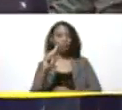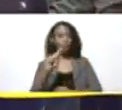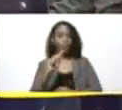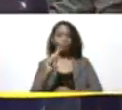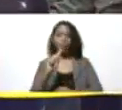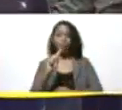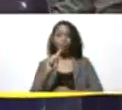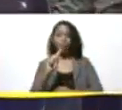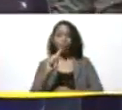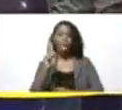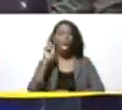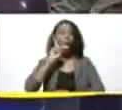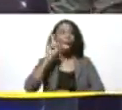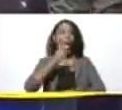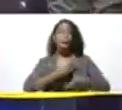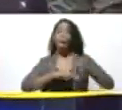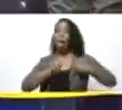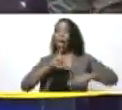No a mentir.